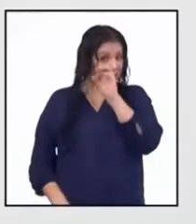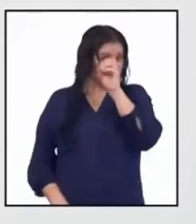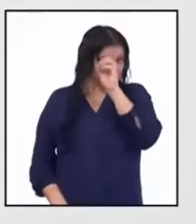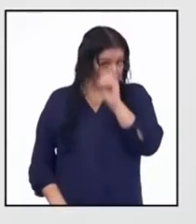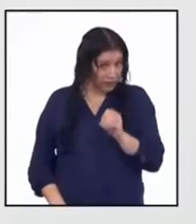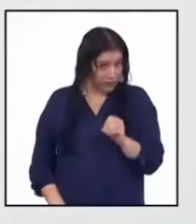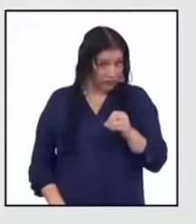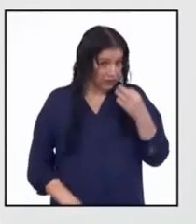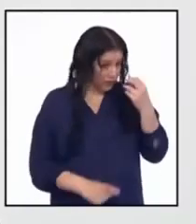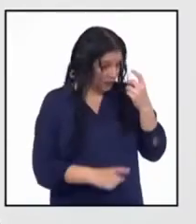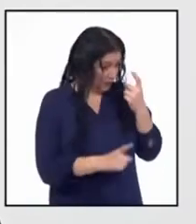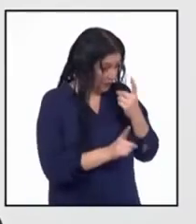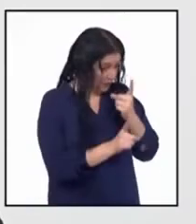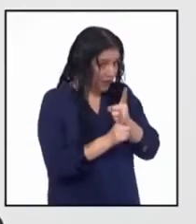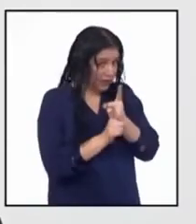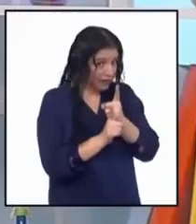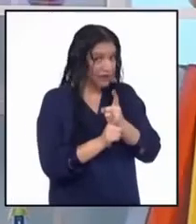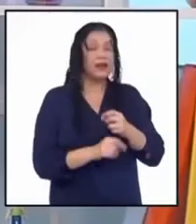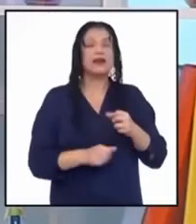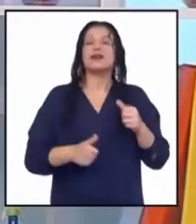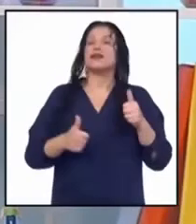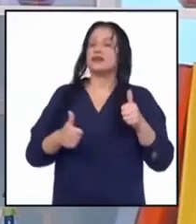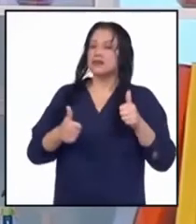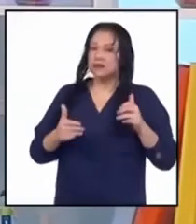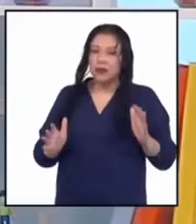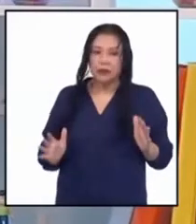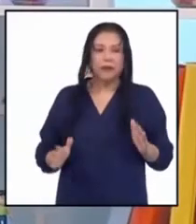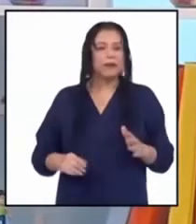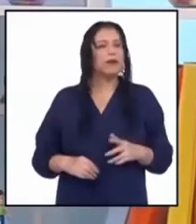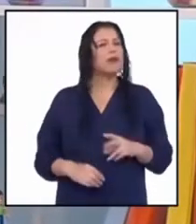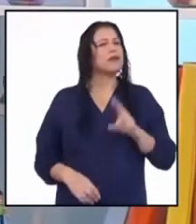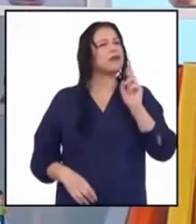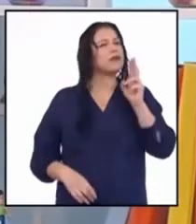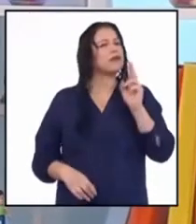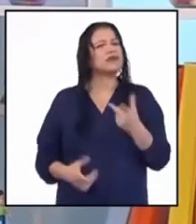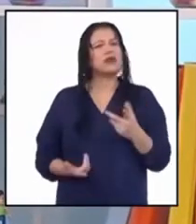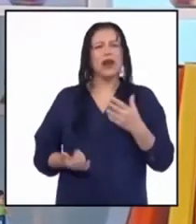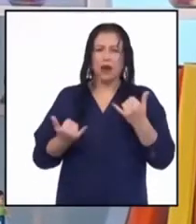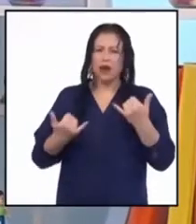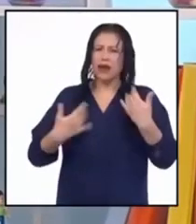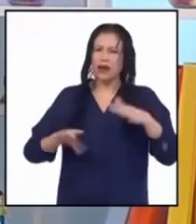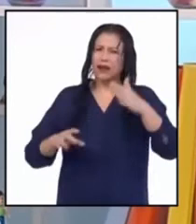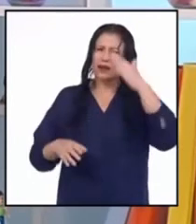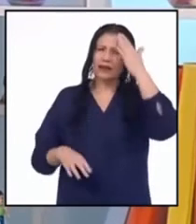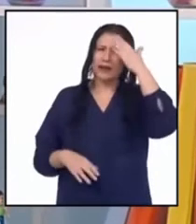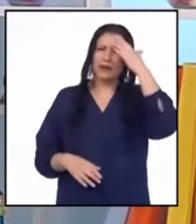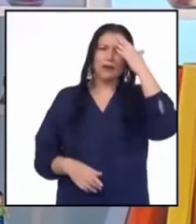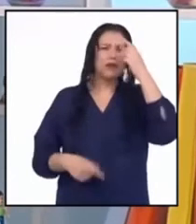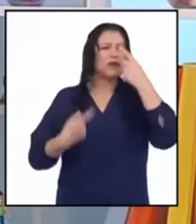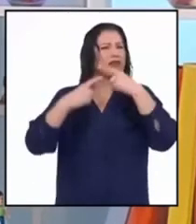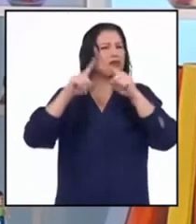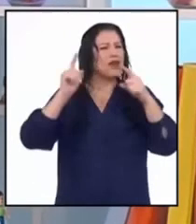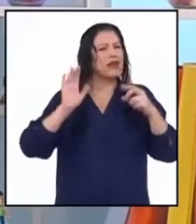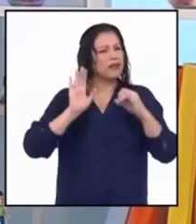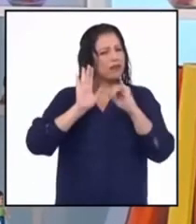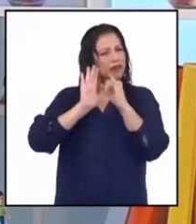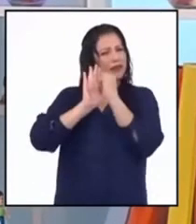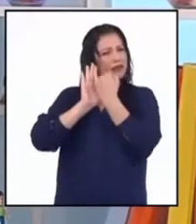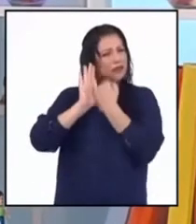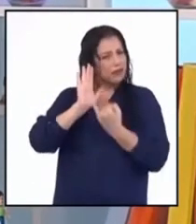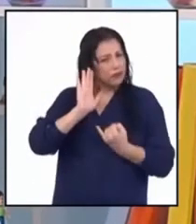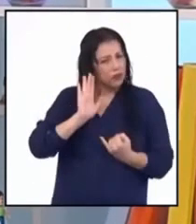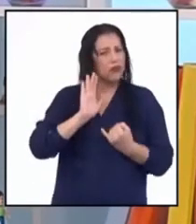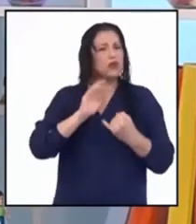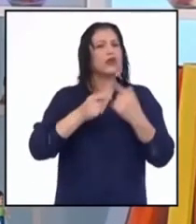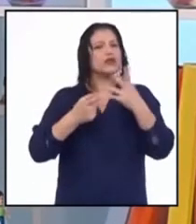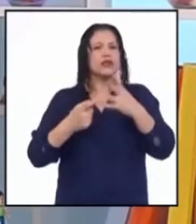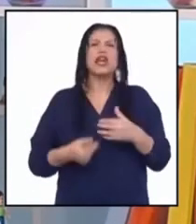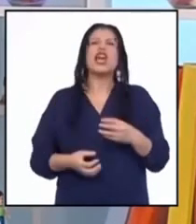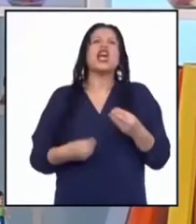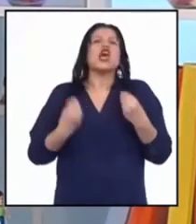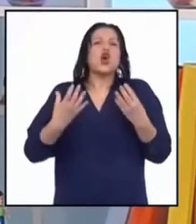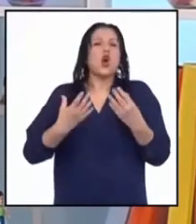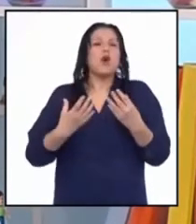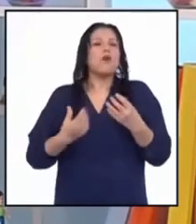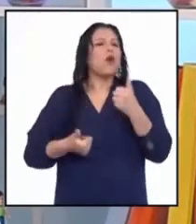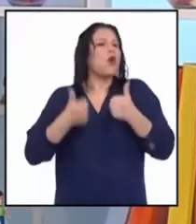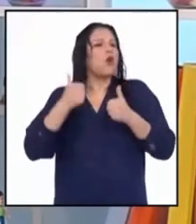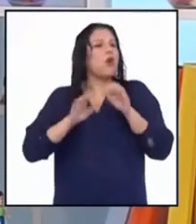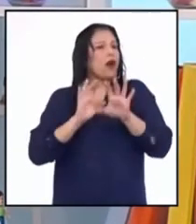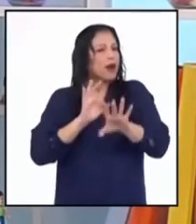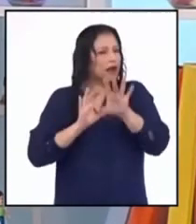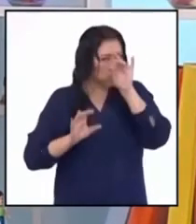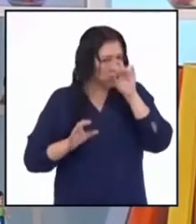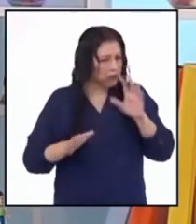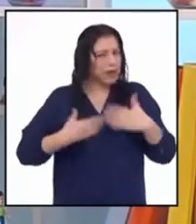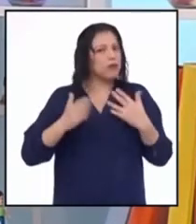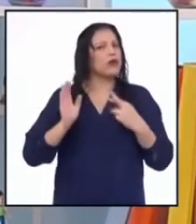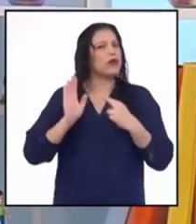cierto? Así es. Profesora, ahora que ya sabemos los tipos de gráficos estadísticos y las consideraciones que debemos tener